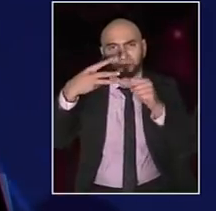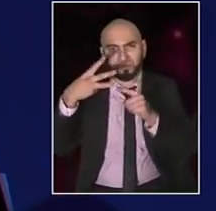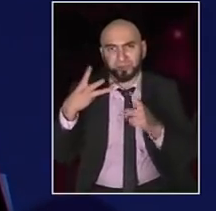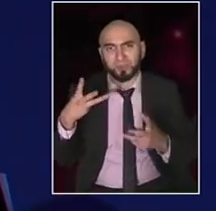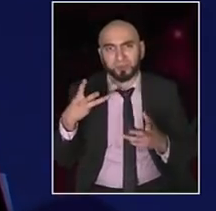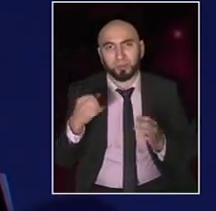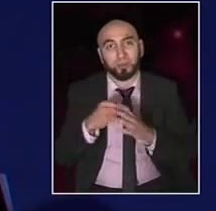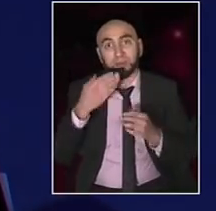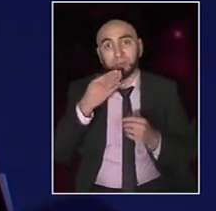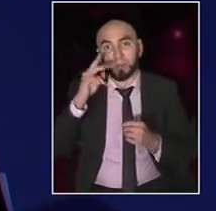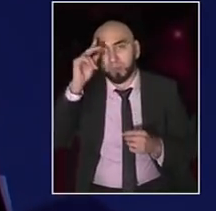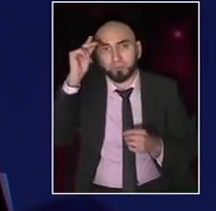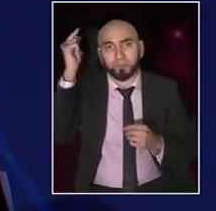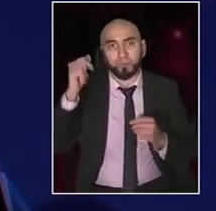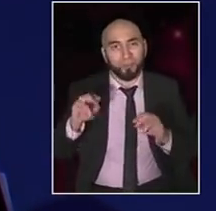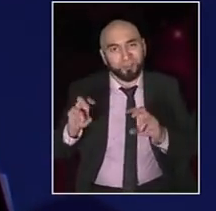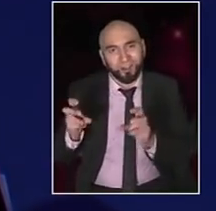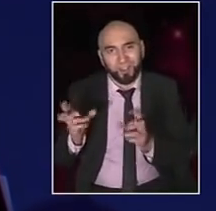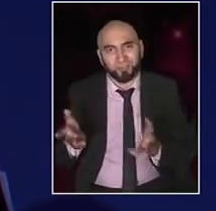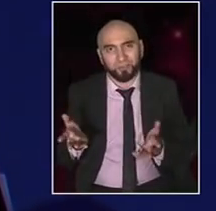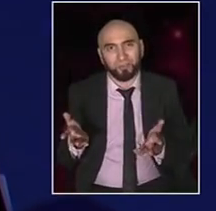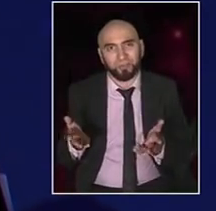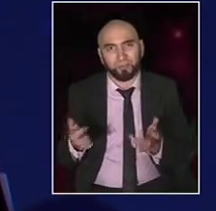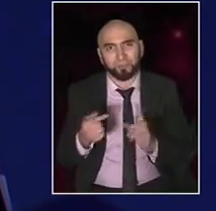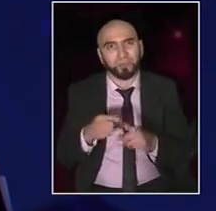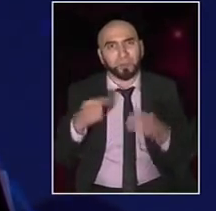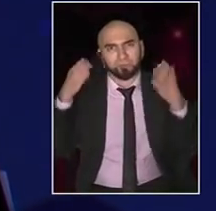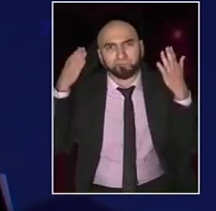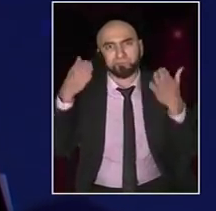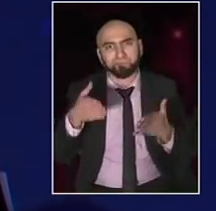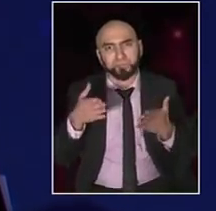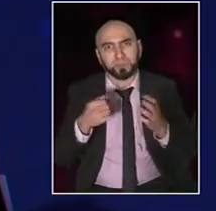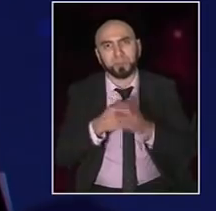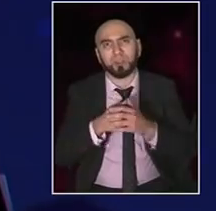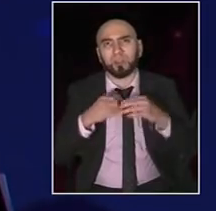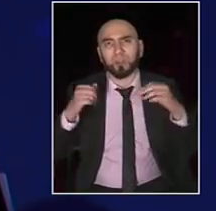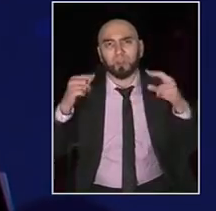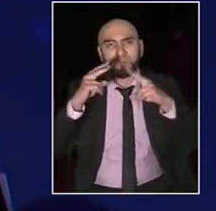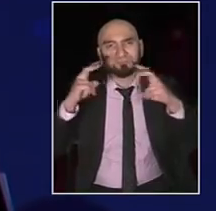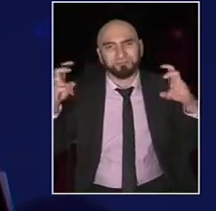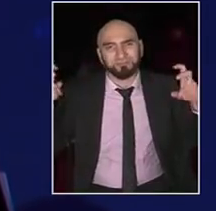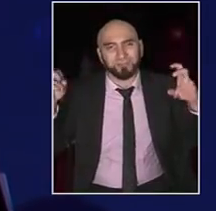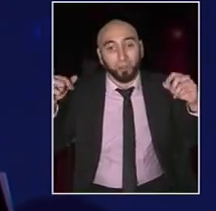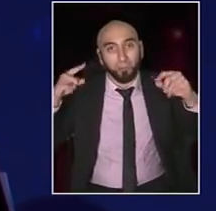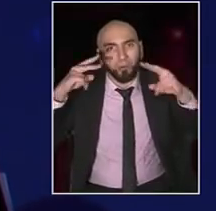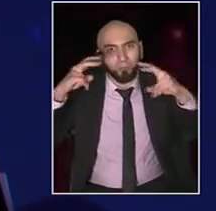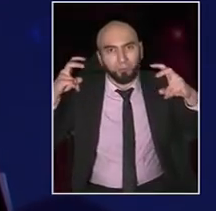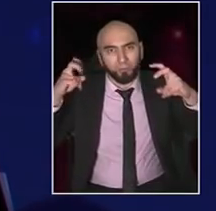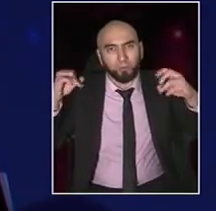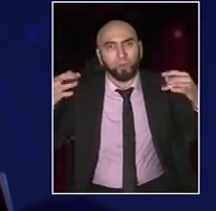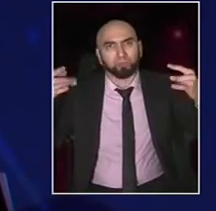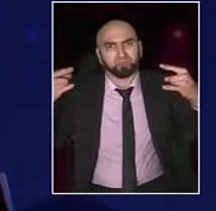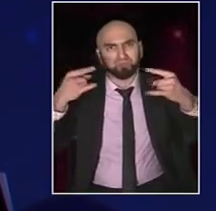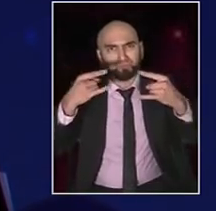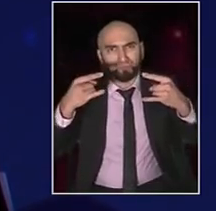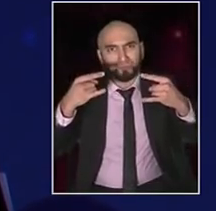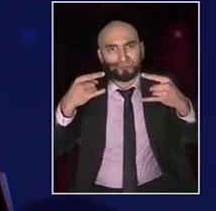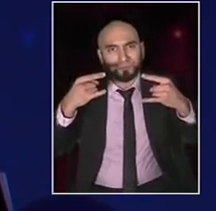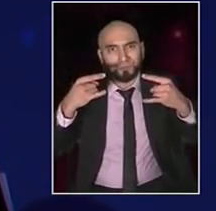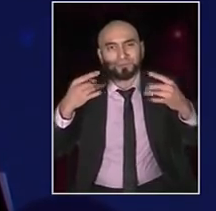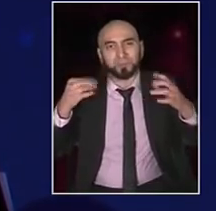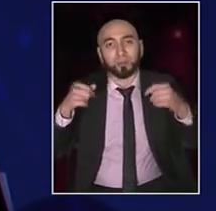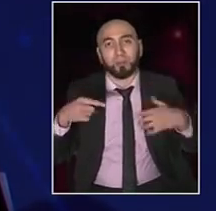de la radio por Marconi, quien se basó en el conocimiento de la radiación electromagnética generado por Maxwell y Hertz. El